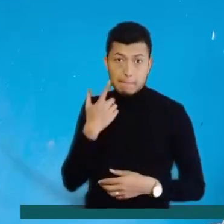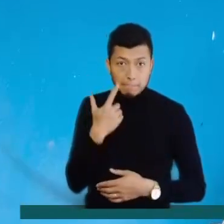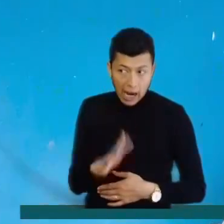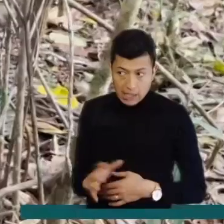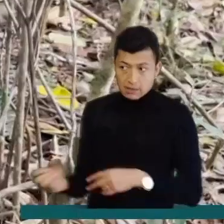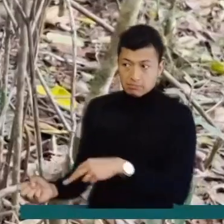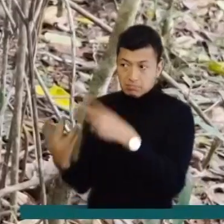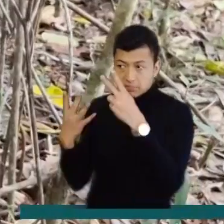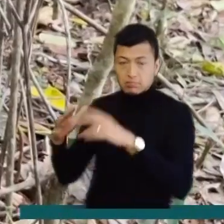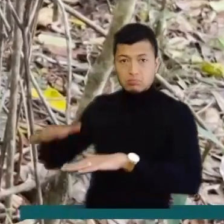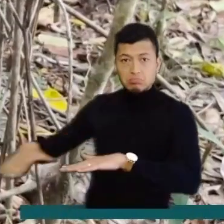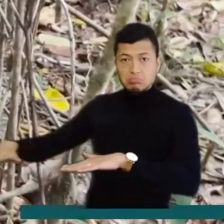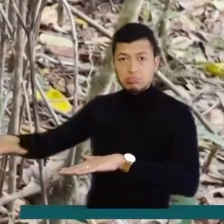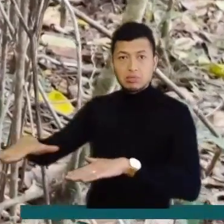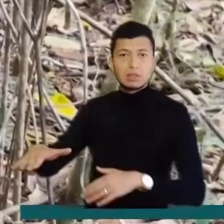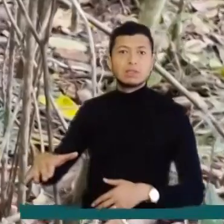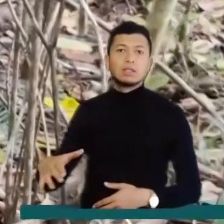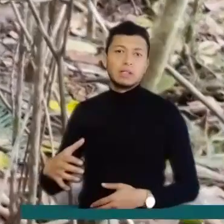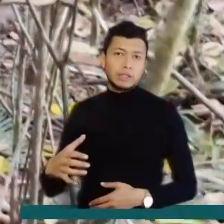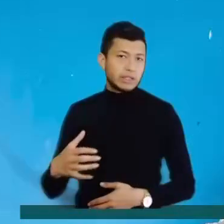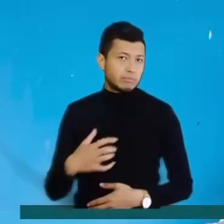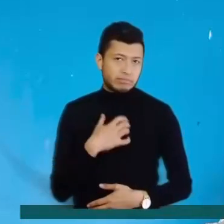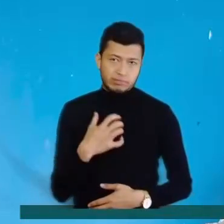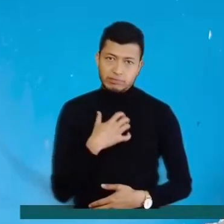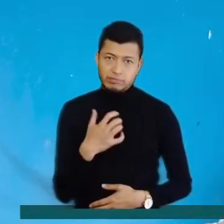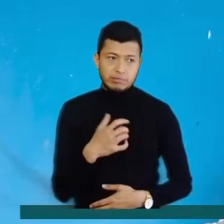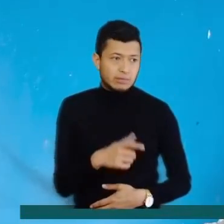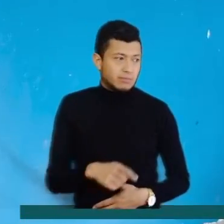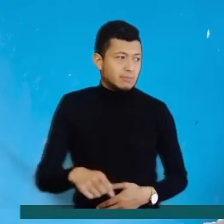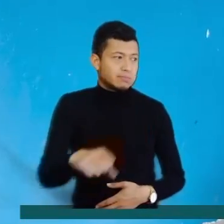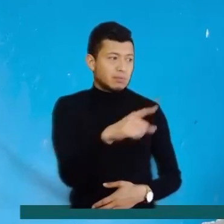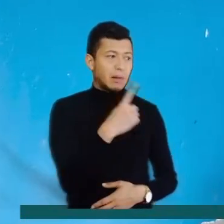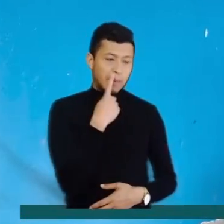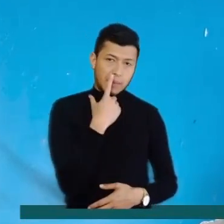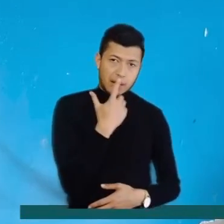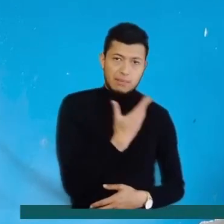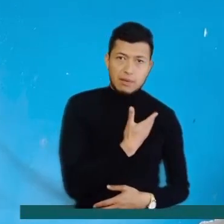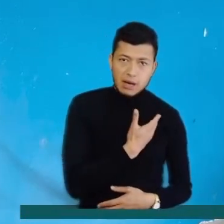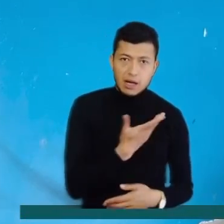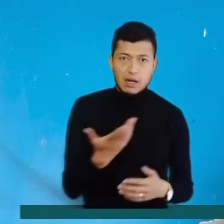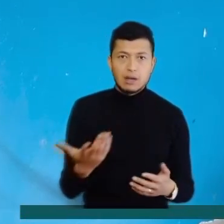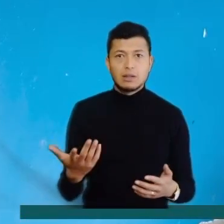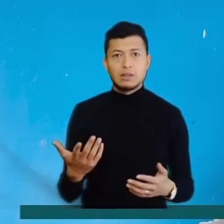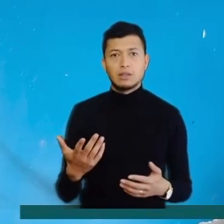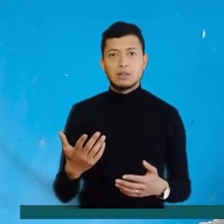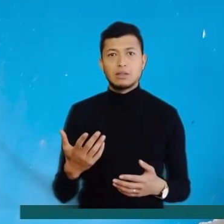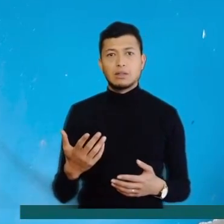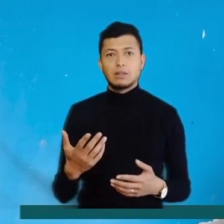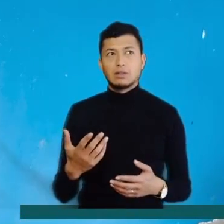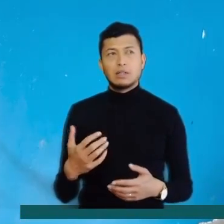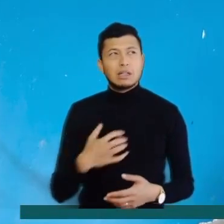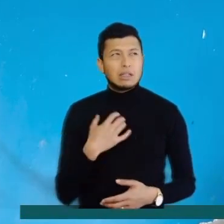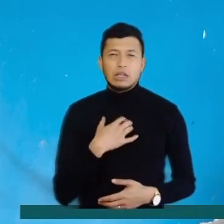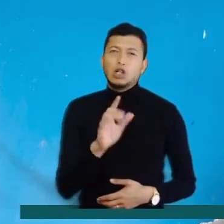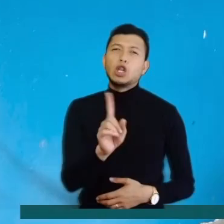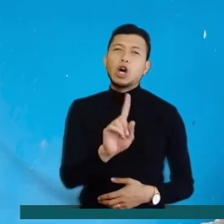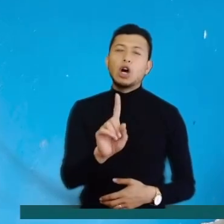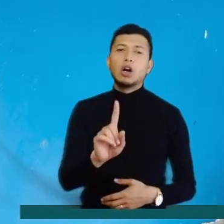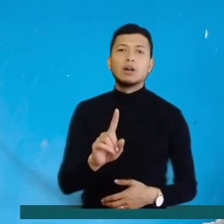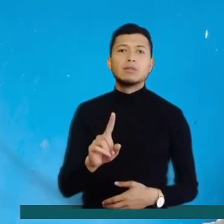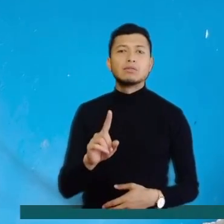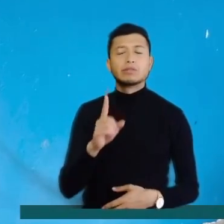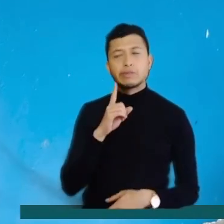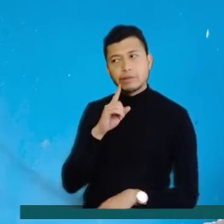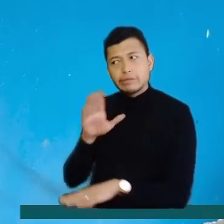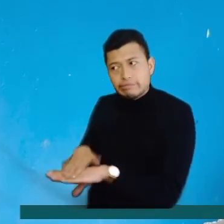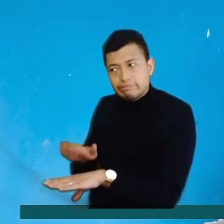es minado, y bueno, pues ahí vinieron las reclamaciones por parte de padres, como, bueno, tanto reclamación sino como